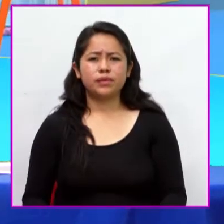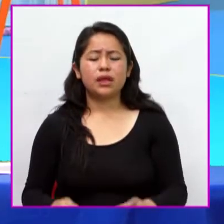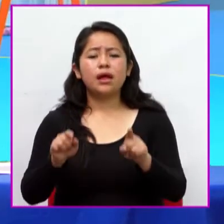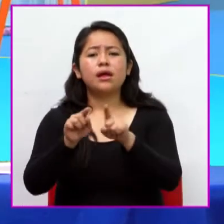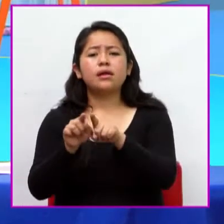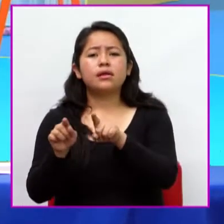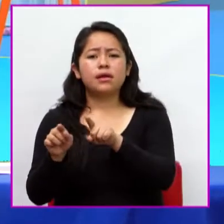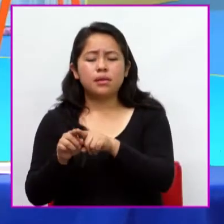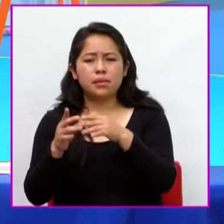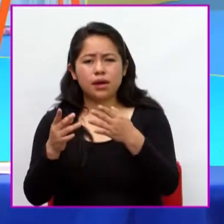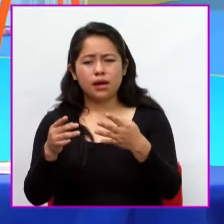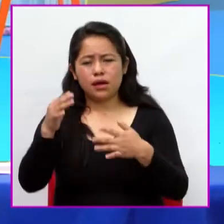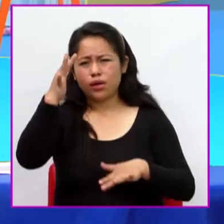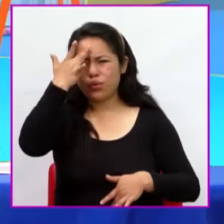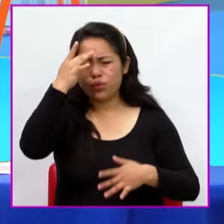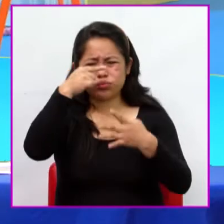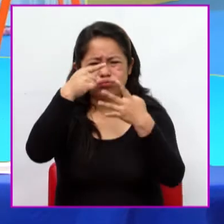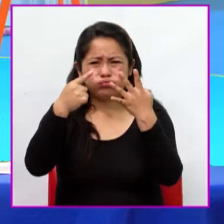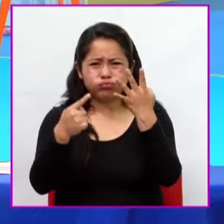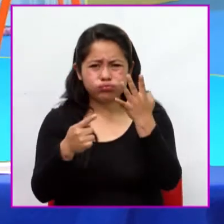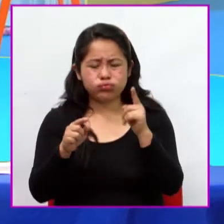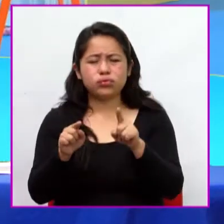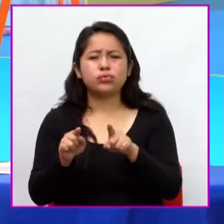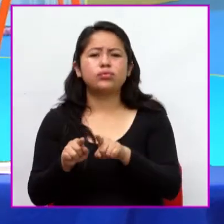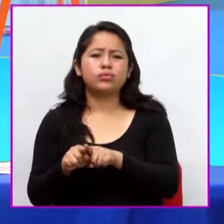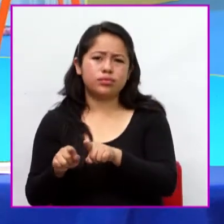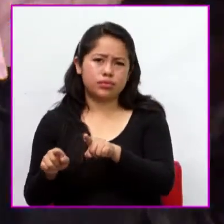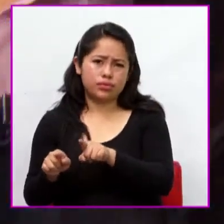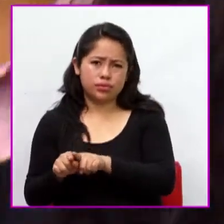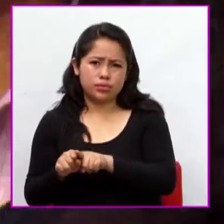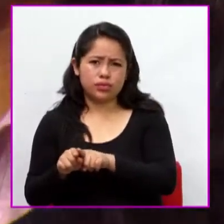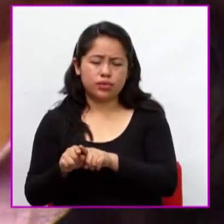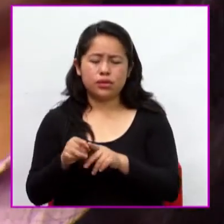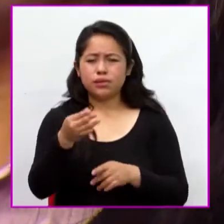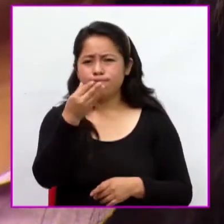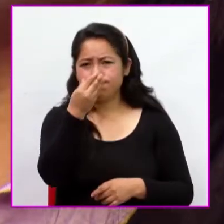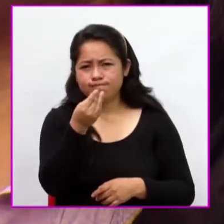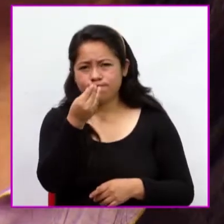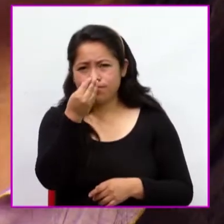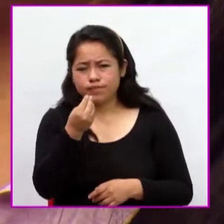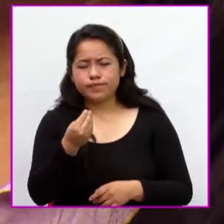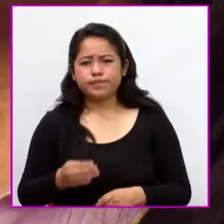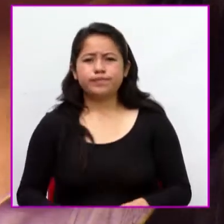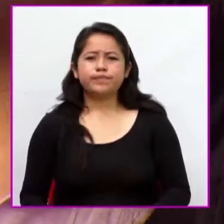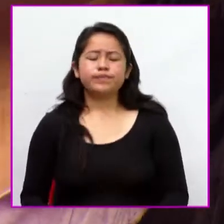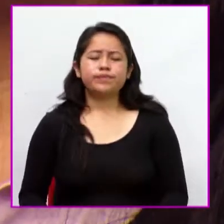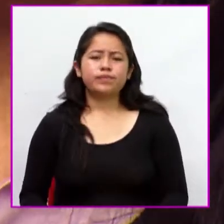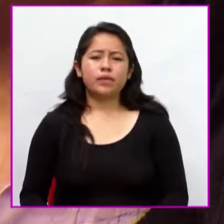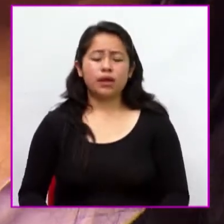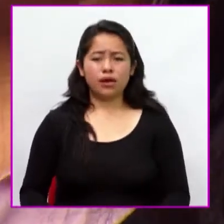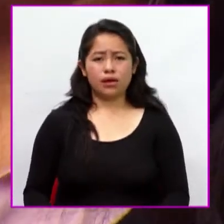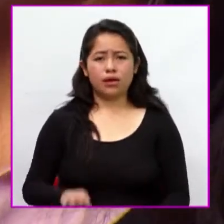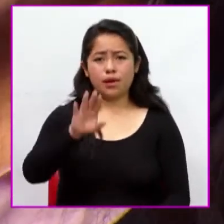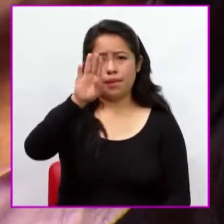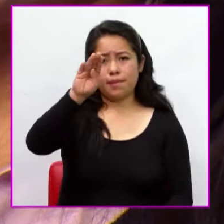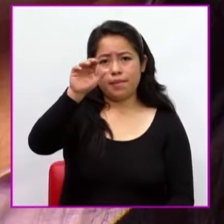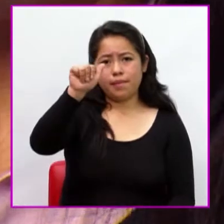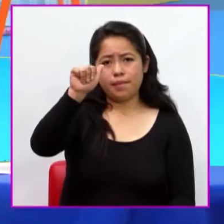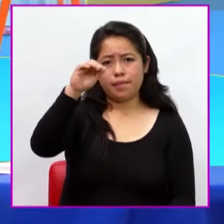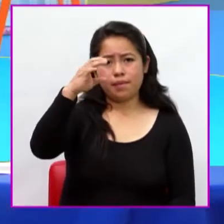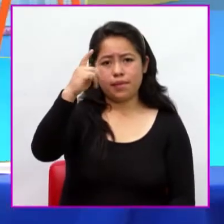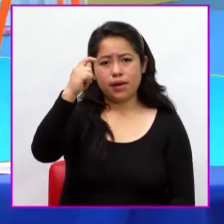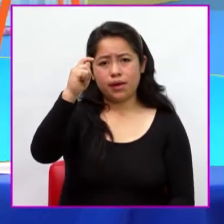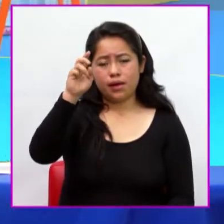de resfriado. Y se dice que es bacteriana cuando solamente se presenta el dolor de